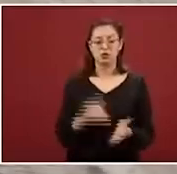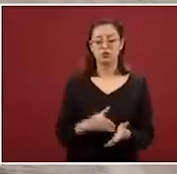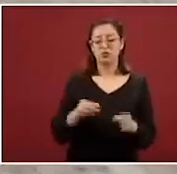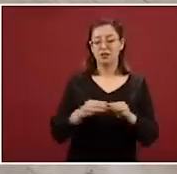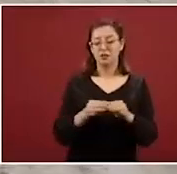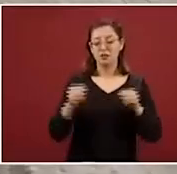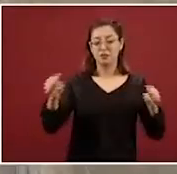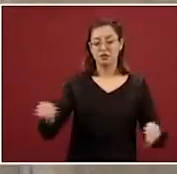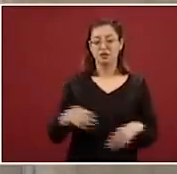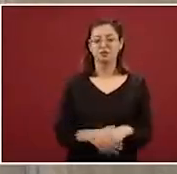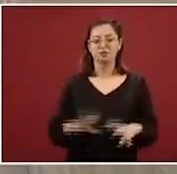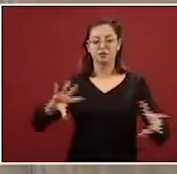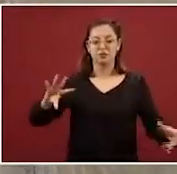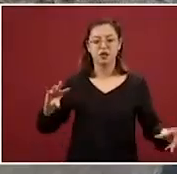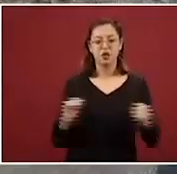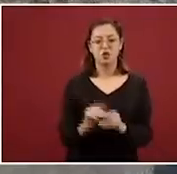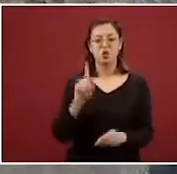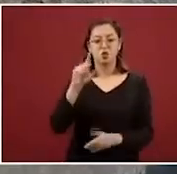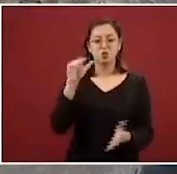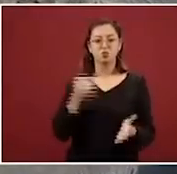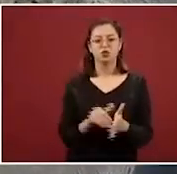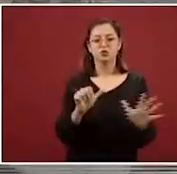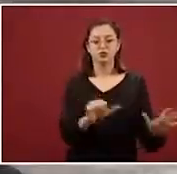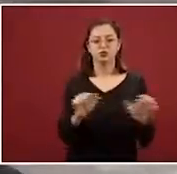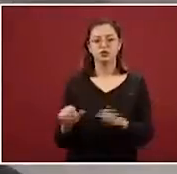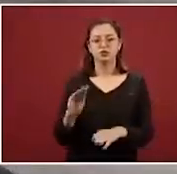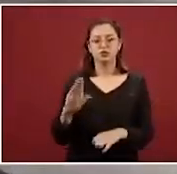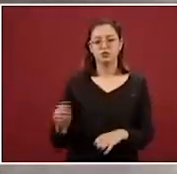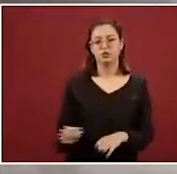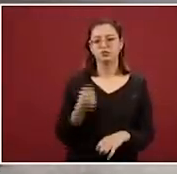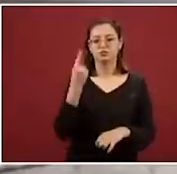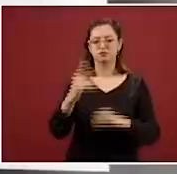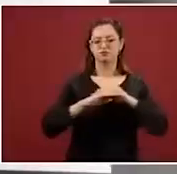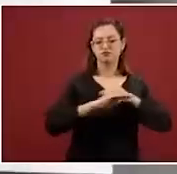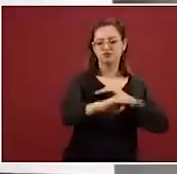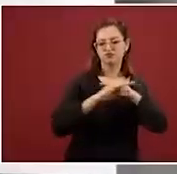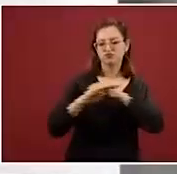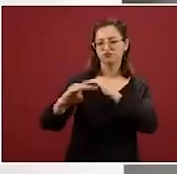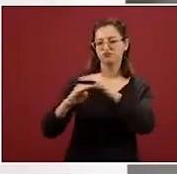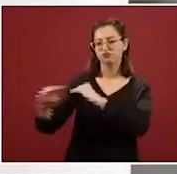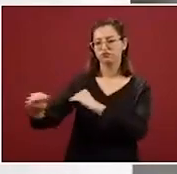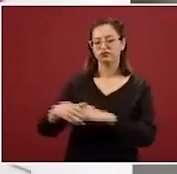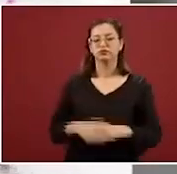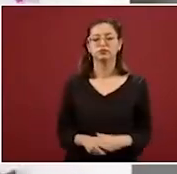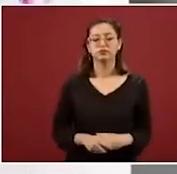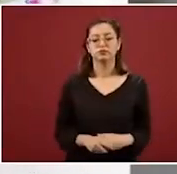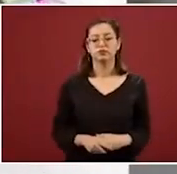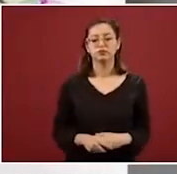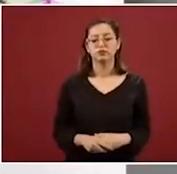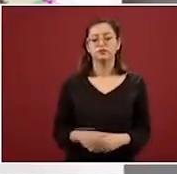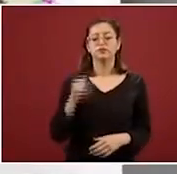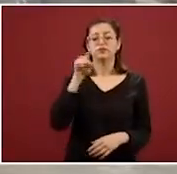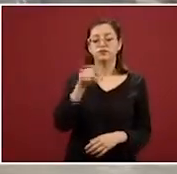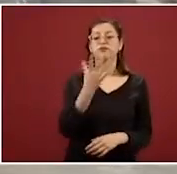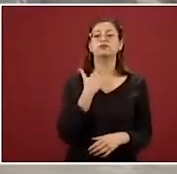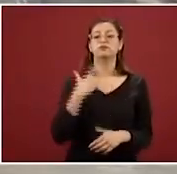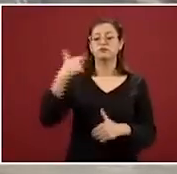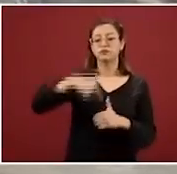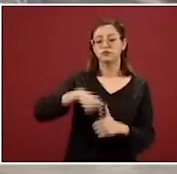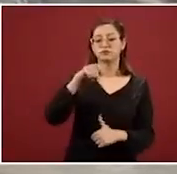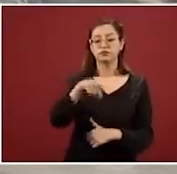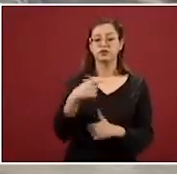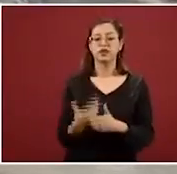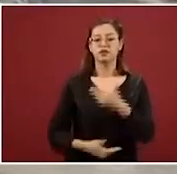conformado 1.691.000 metros cúbicos de plataformas. La terminal de combustible tiene un avance